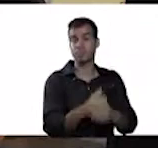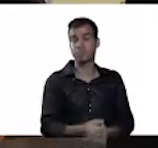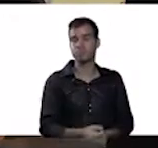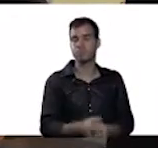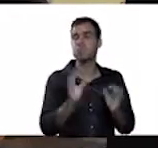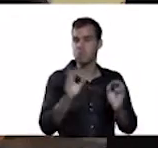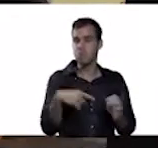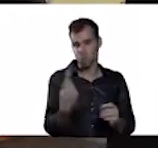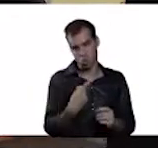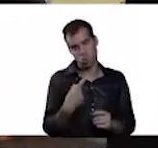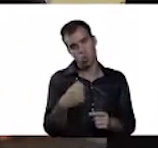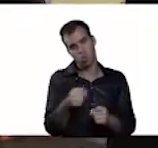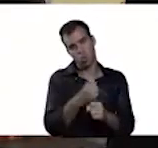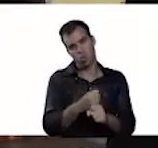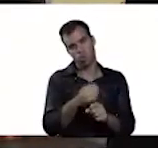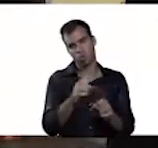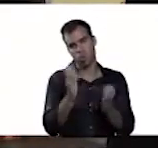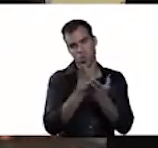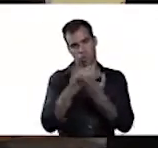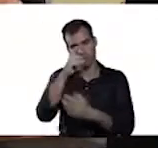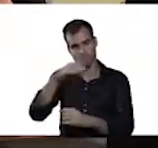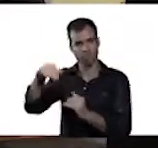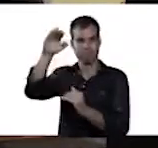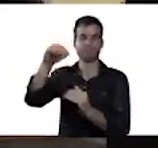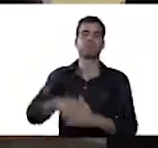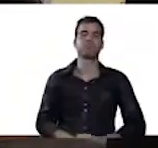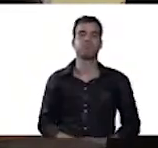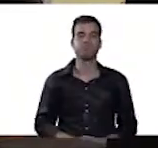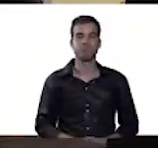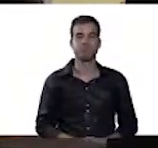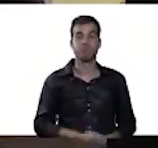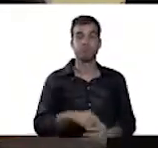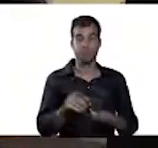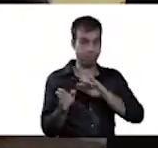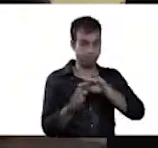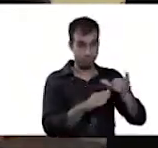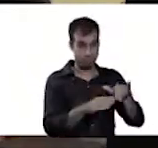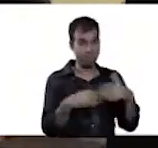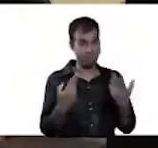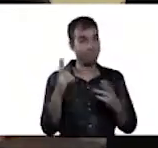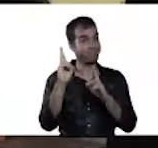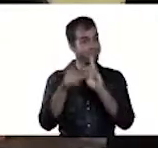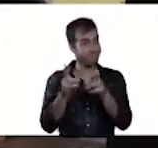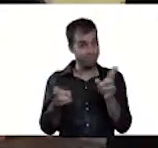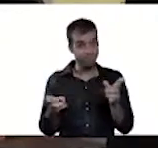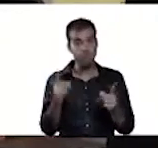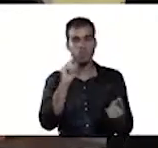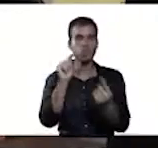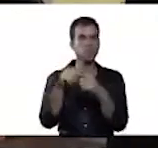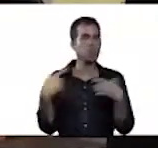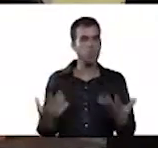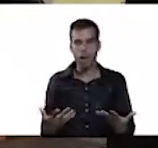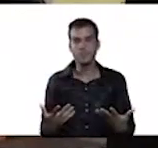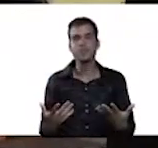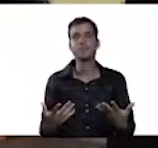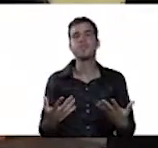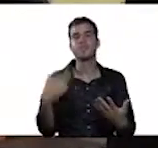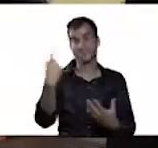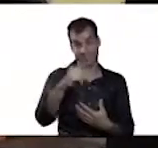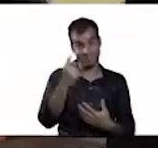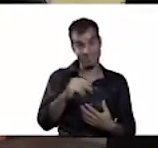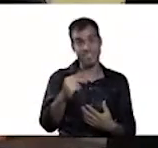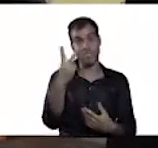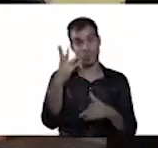usamos en la educación de adultos. Ahora pasaremos a orientar los objetivos y actividades de